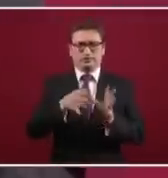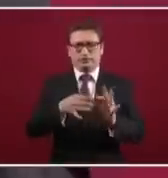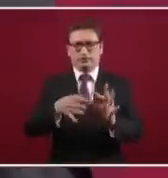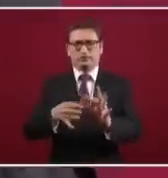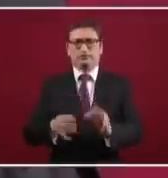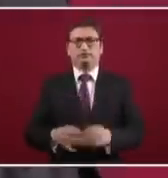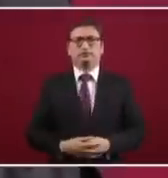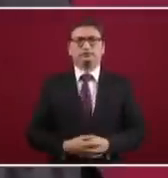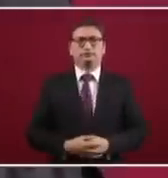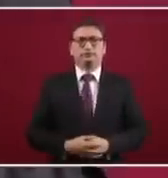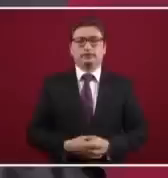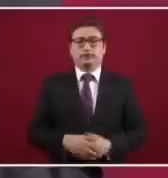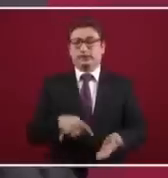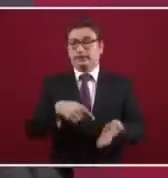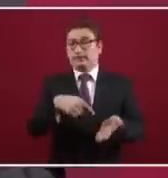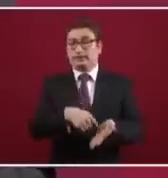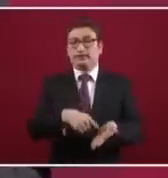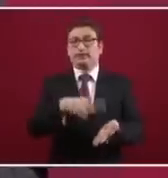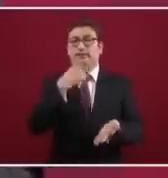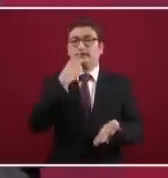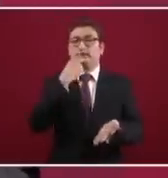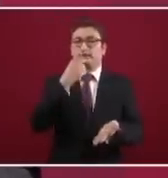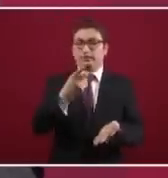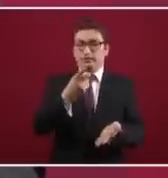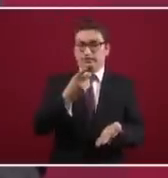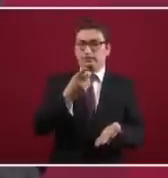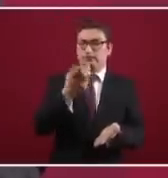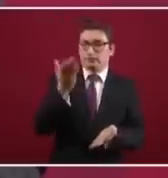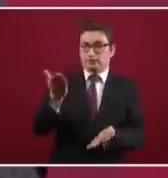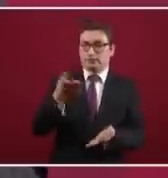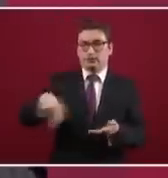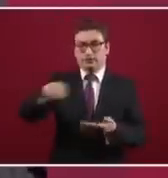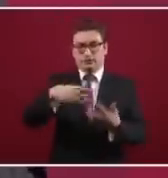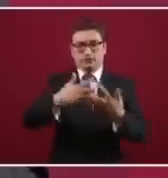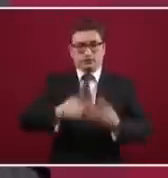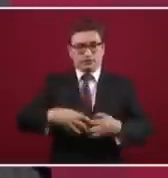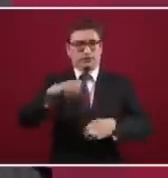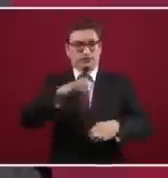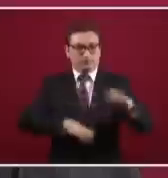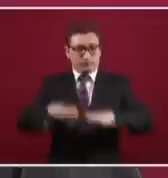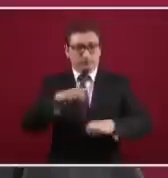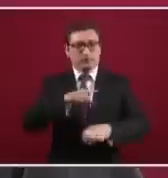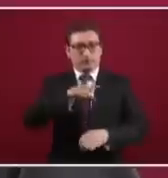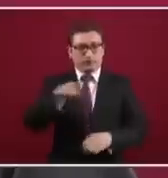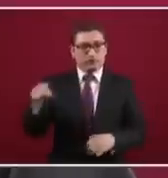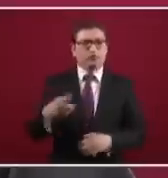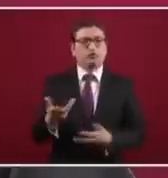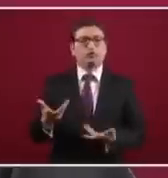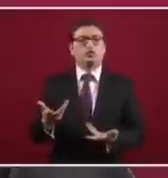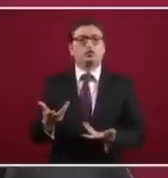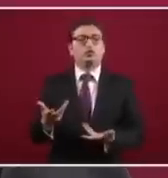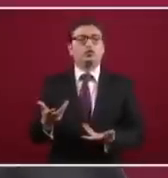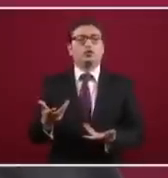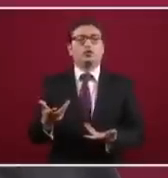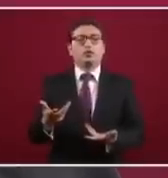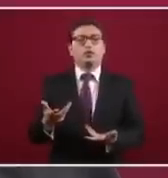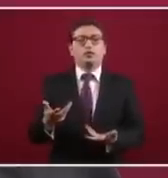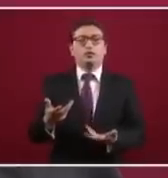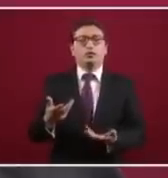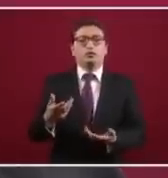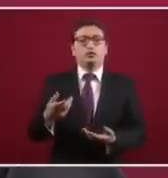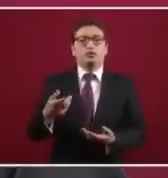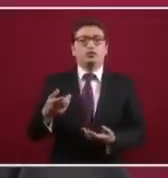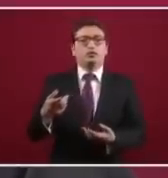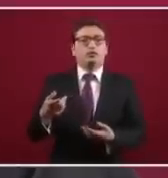referencia, en donde se le pide a los empresarios que no solo